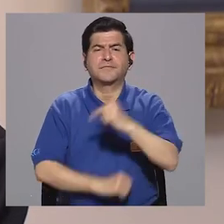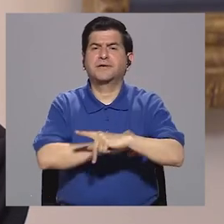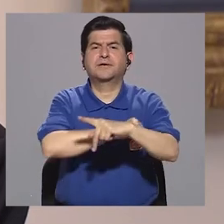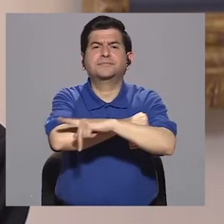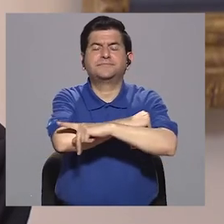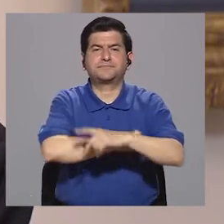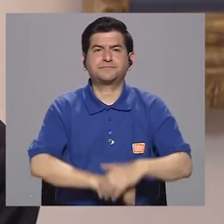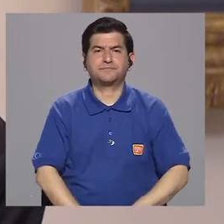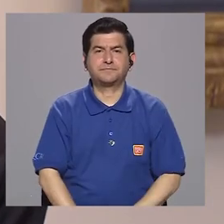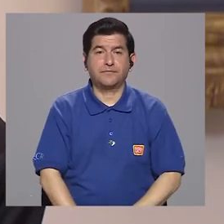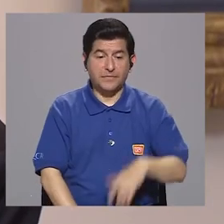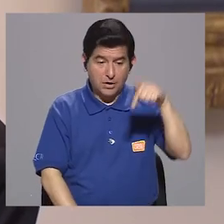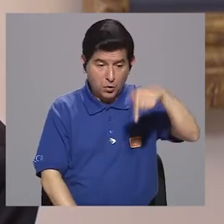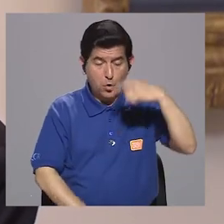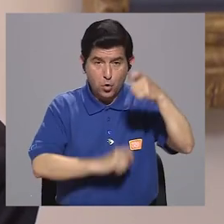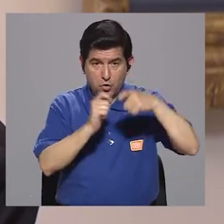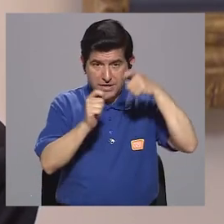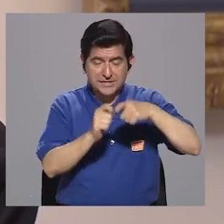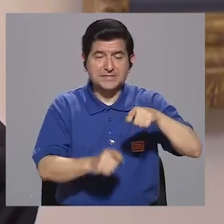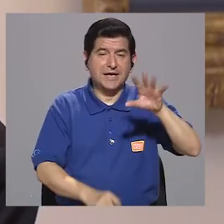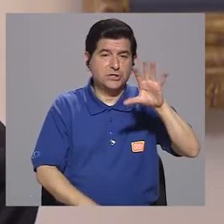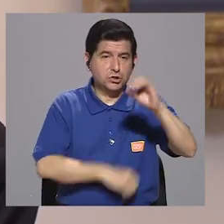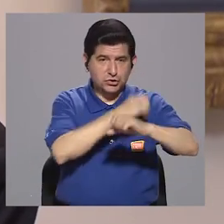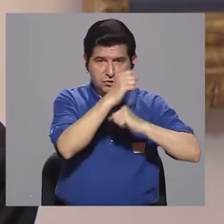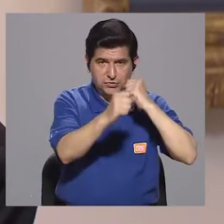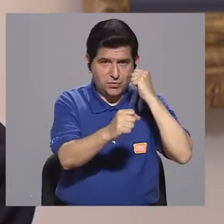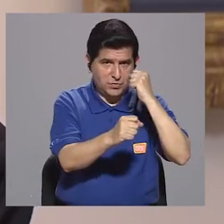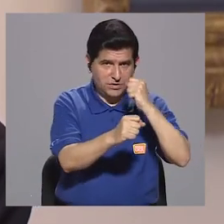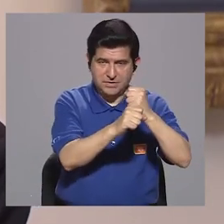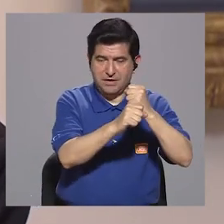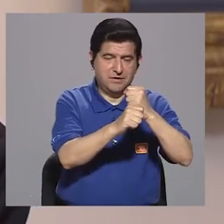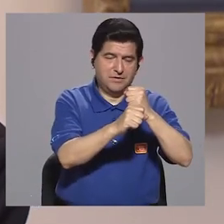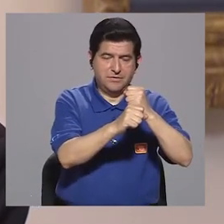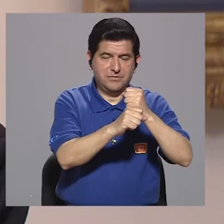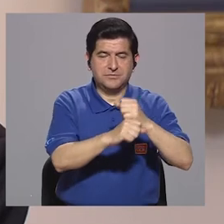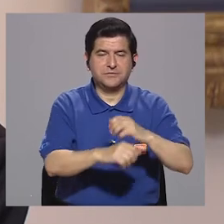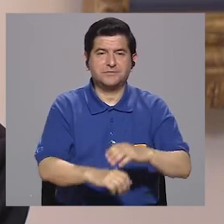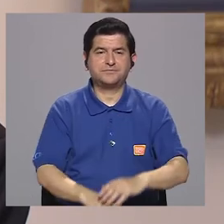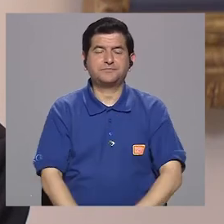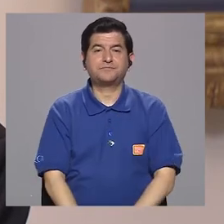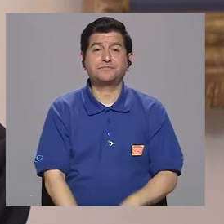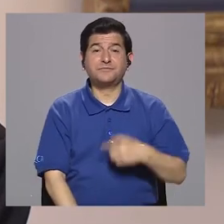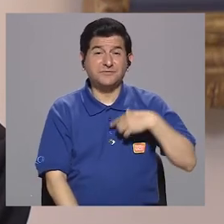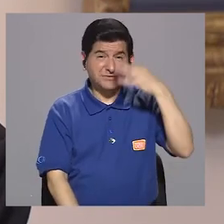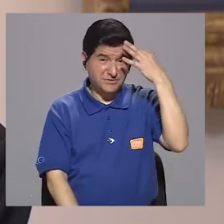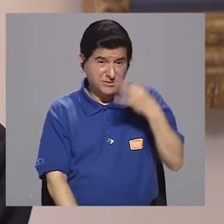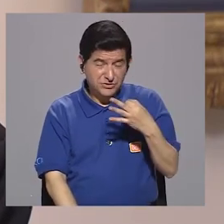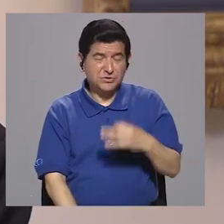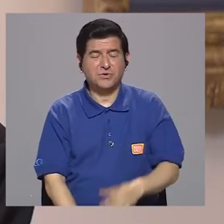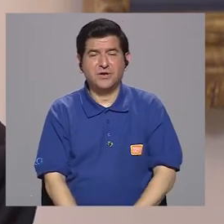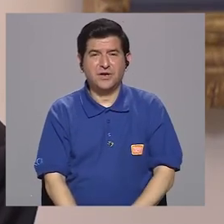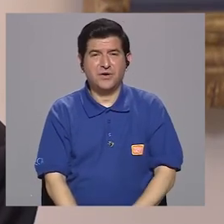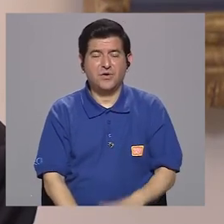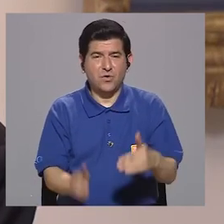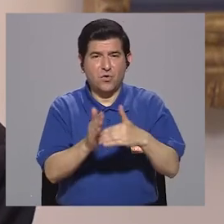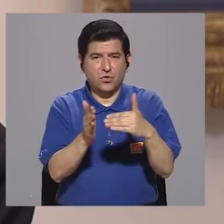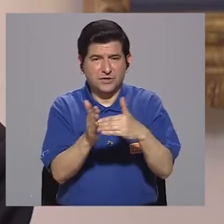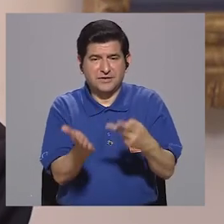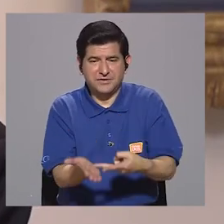país, hoy hace exactamente 50 años. Es decir, yo creo que la